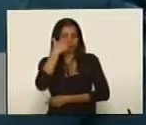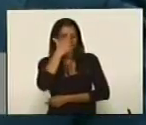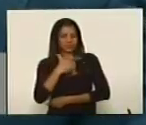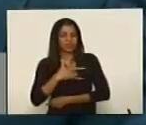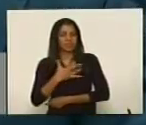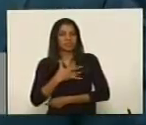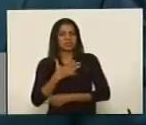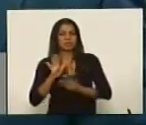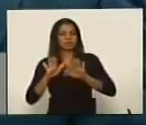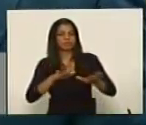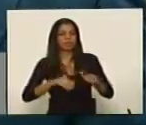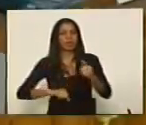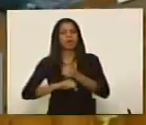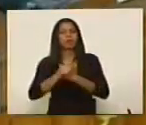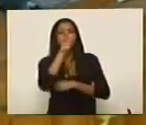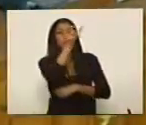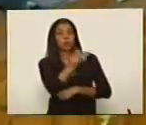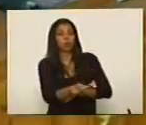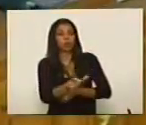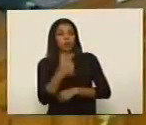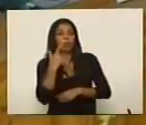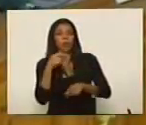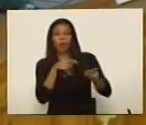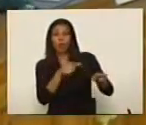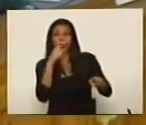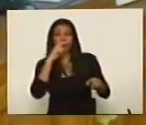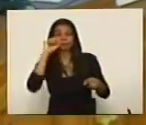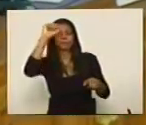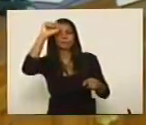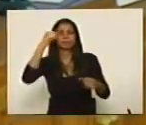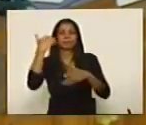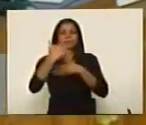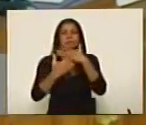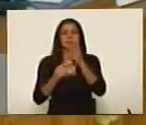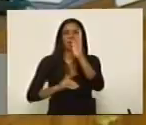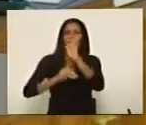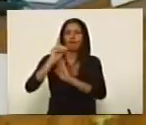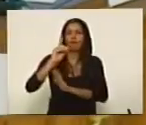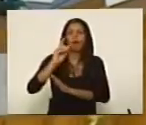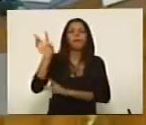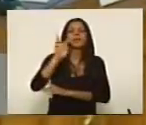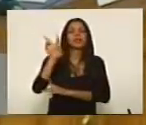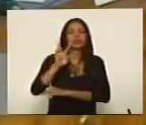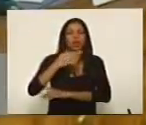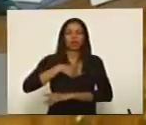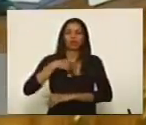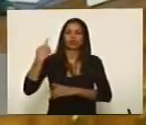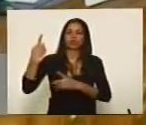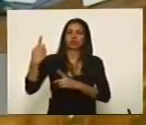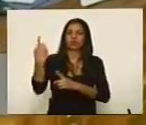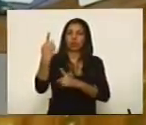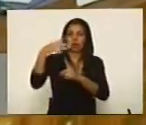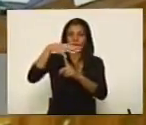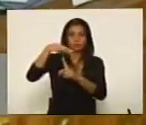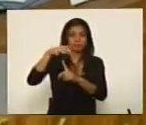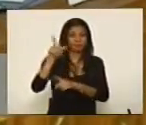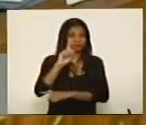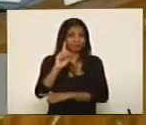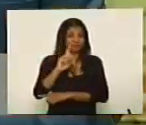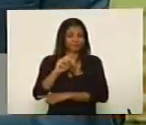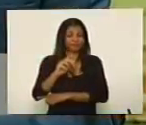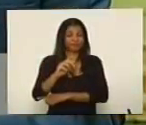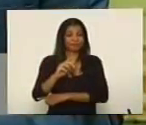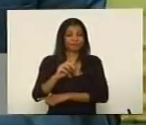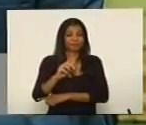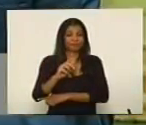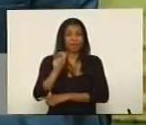está respaldando el hombre, que sin duda alguna nos está llevando en un salto cualitativo hacia el futuro. No estamos solos en esta tarea. Lo más granado